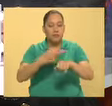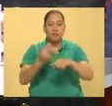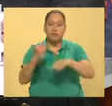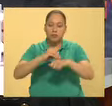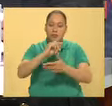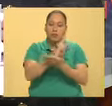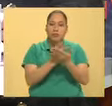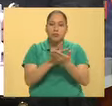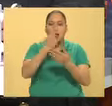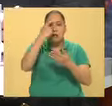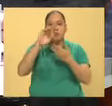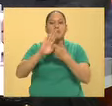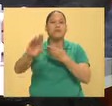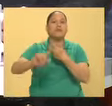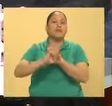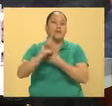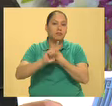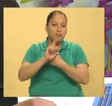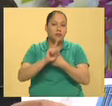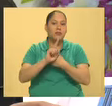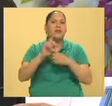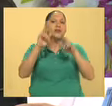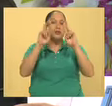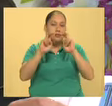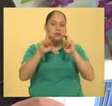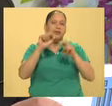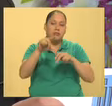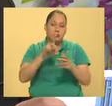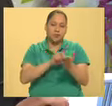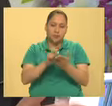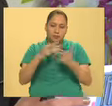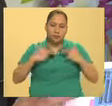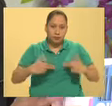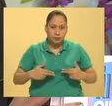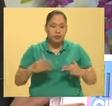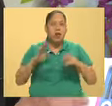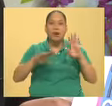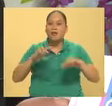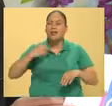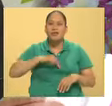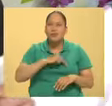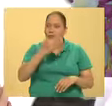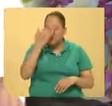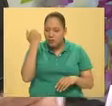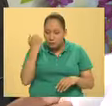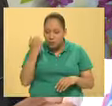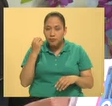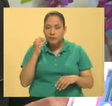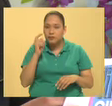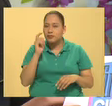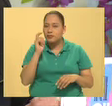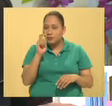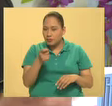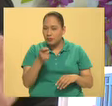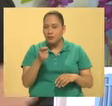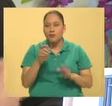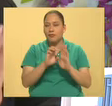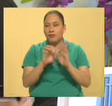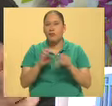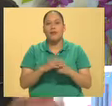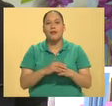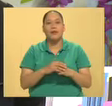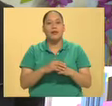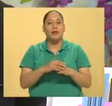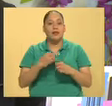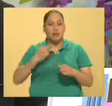programas preventivos en materia de derechos humanos, porque a veces no sabemos qué es lo que pasa, no sabemos que